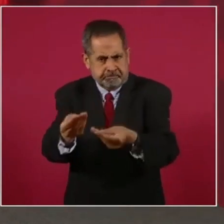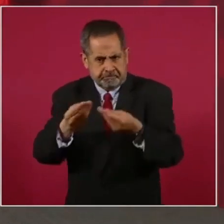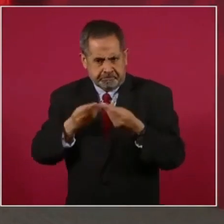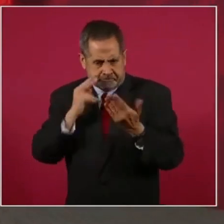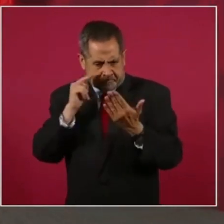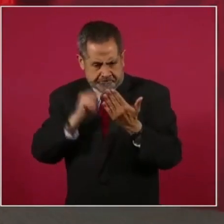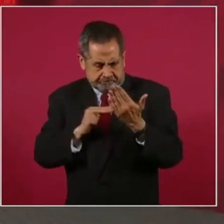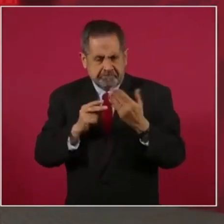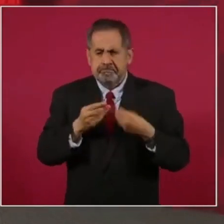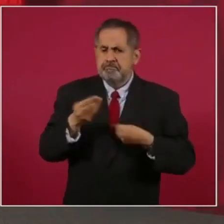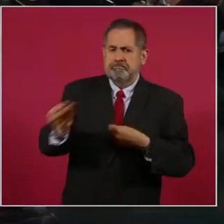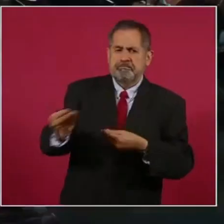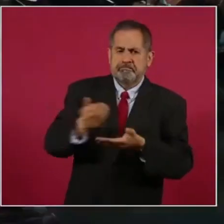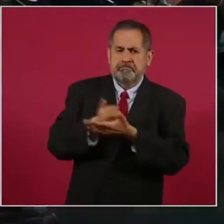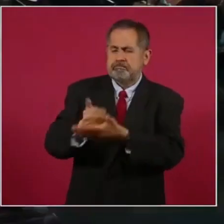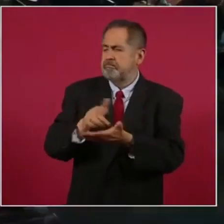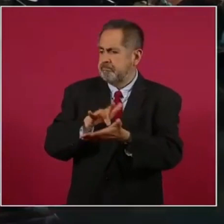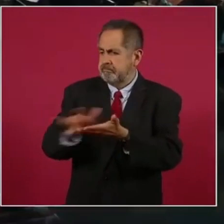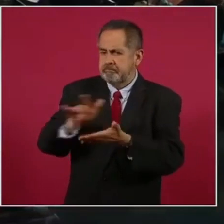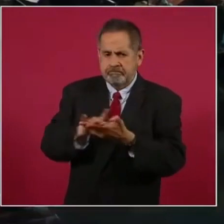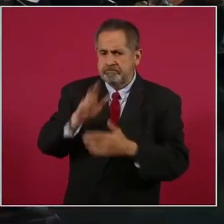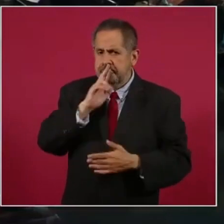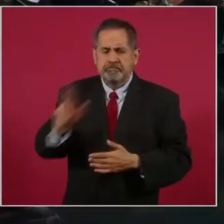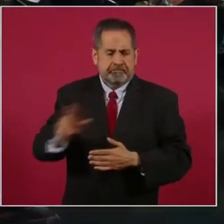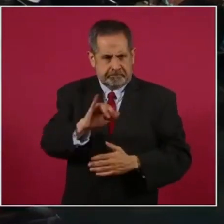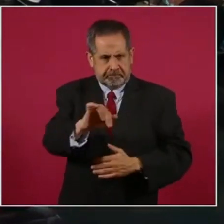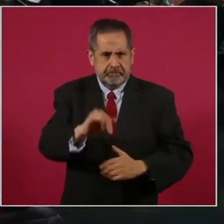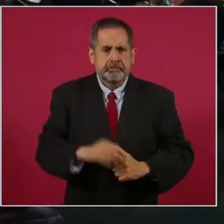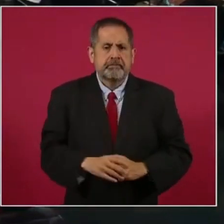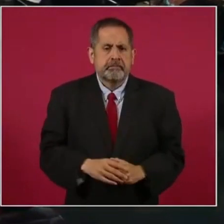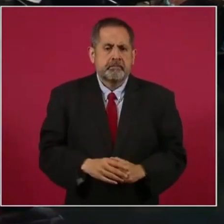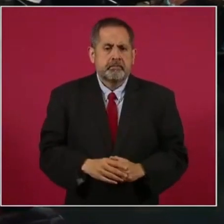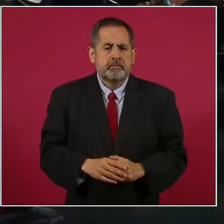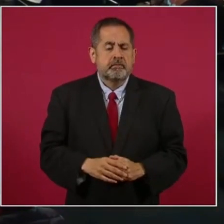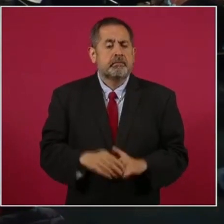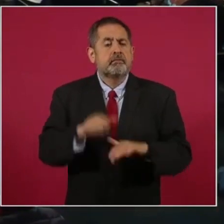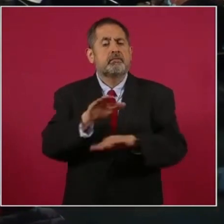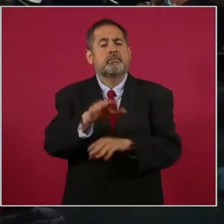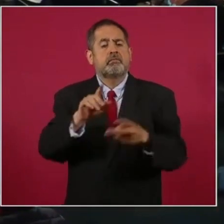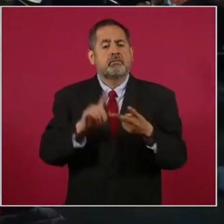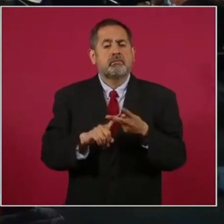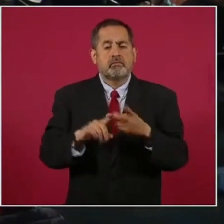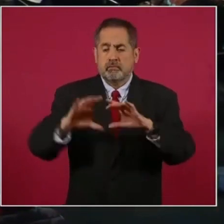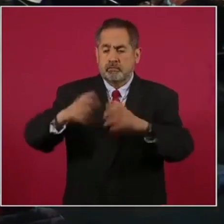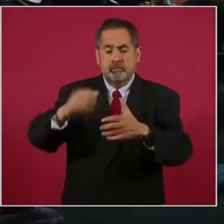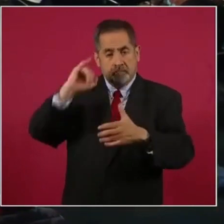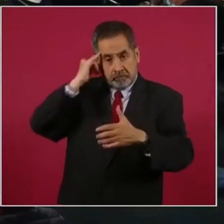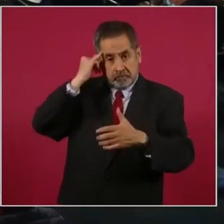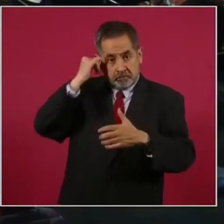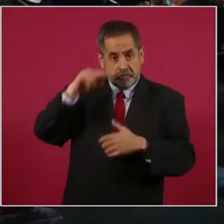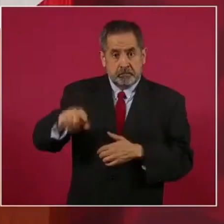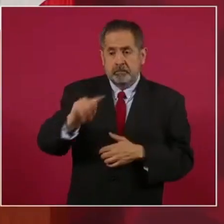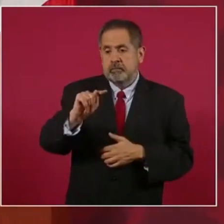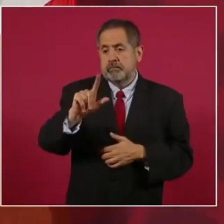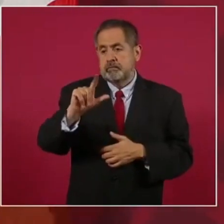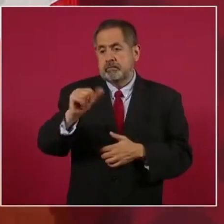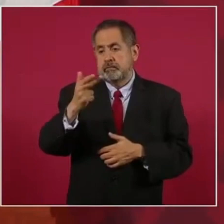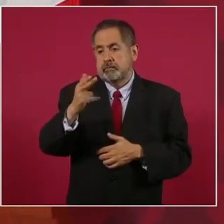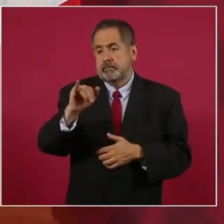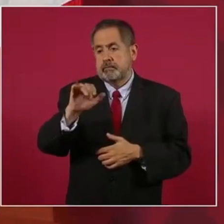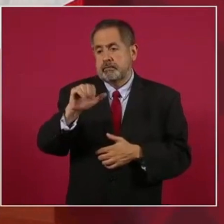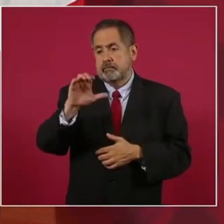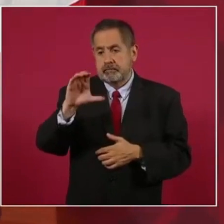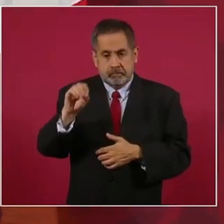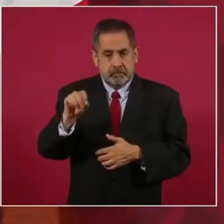y se va a dar respuesta. Sobre las comunidades indígenas de Tlaxiaco, también